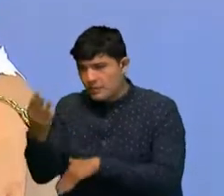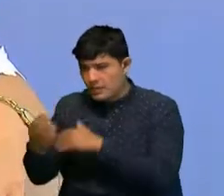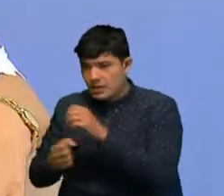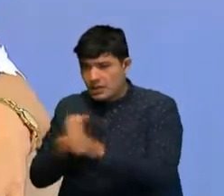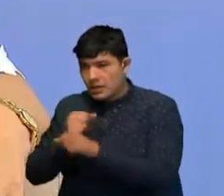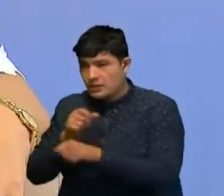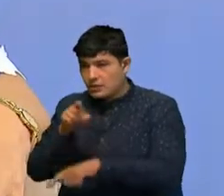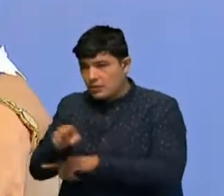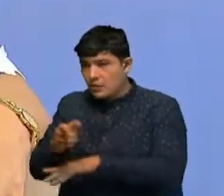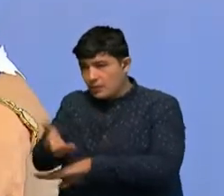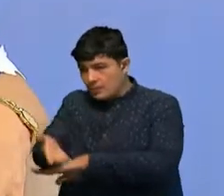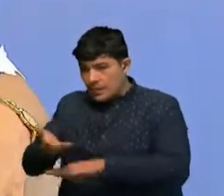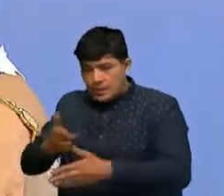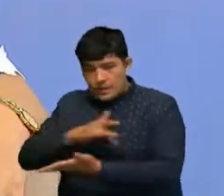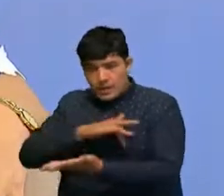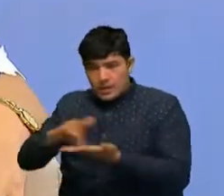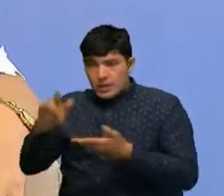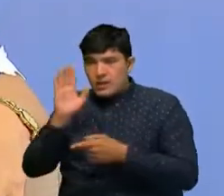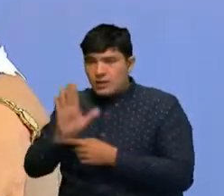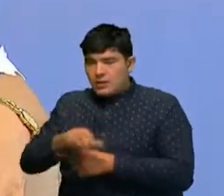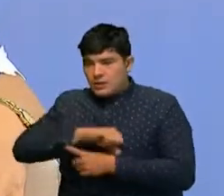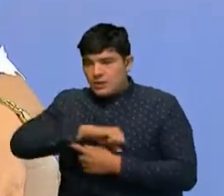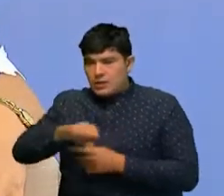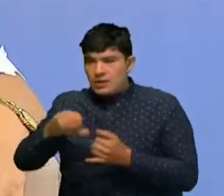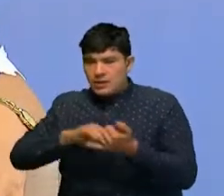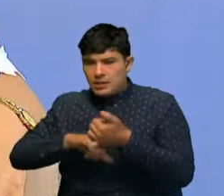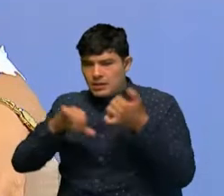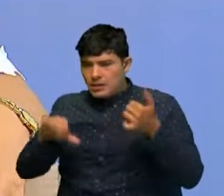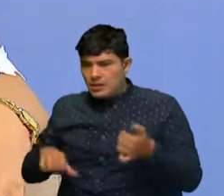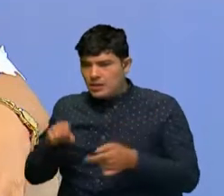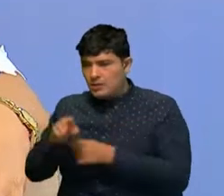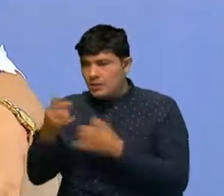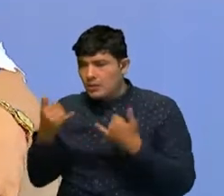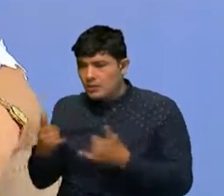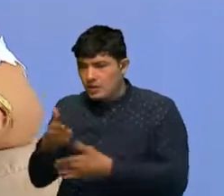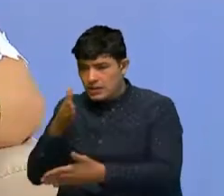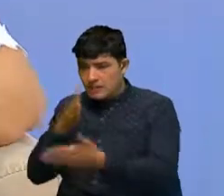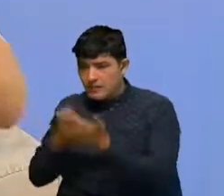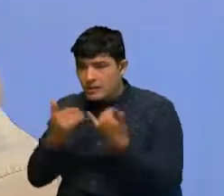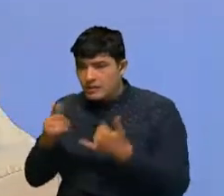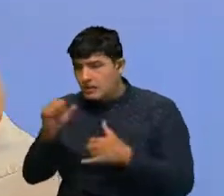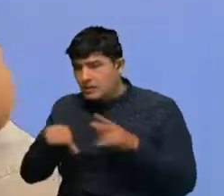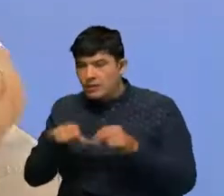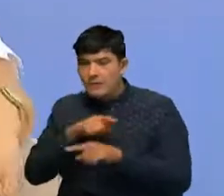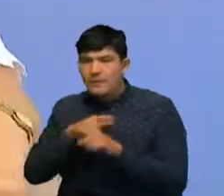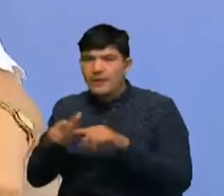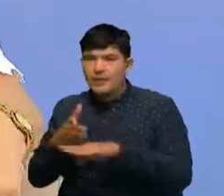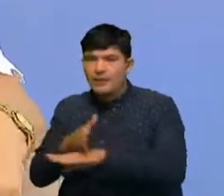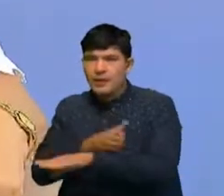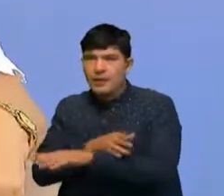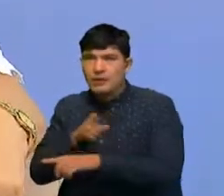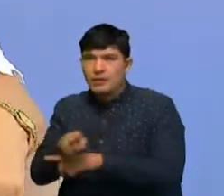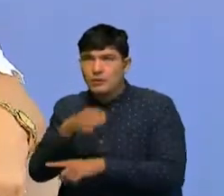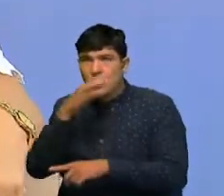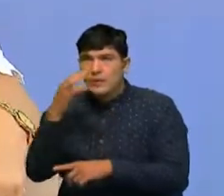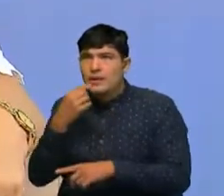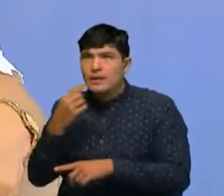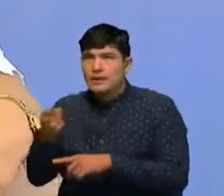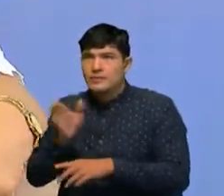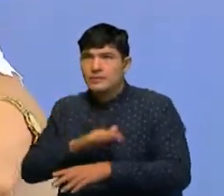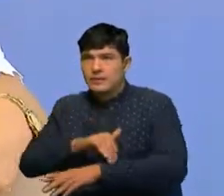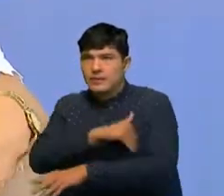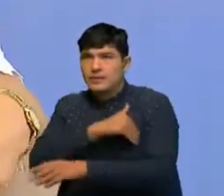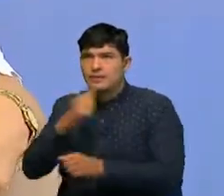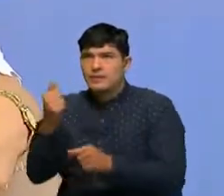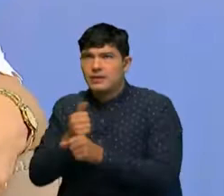reclame urgente, así eso, independientemente vaya a demandar en este momento o no. Pero decía don Rubén que ya lo requirió al Ministerio de Trabajo,